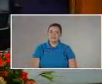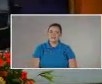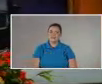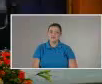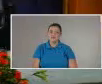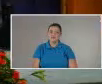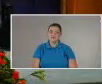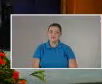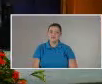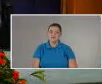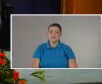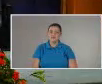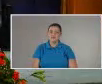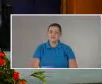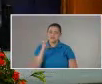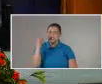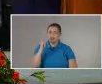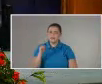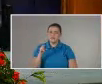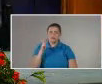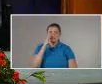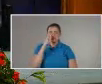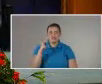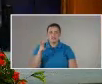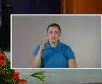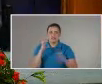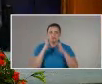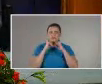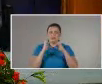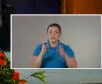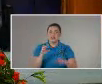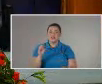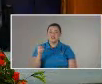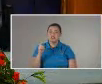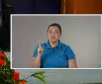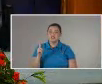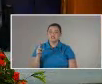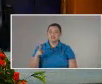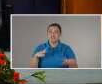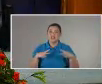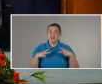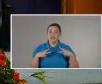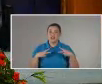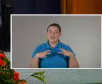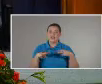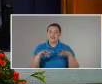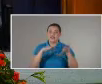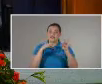usted una publicidad donde hay alguien llorando. Sin embargo,